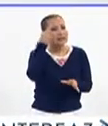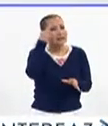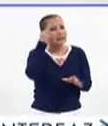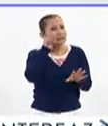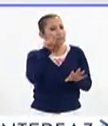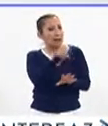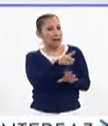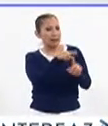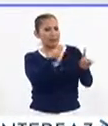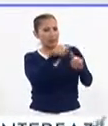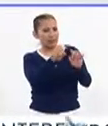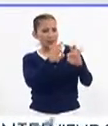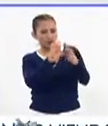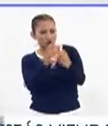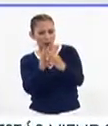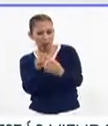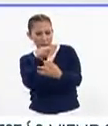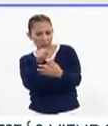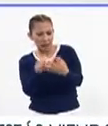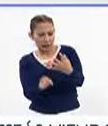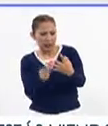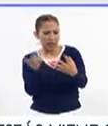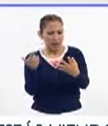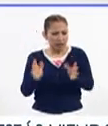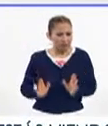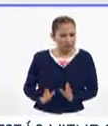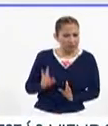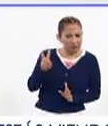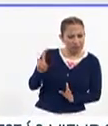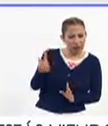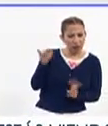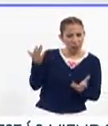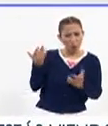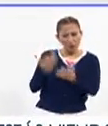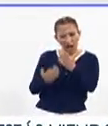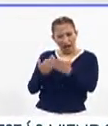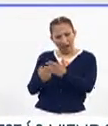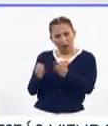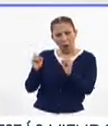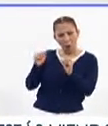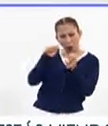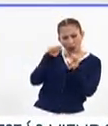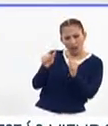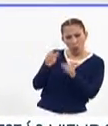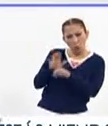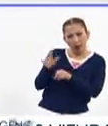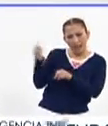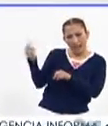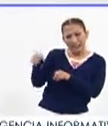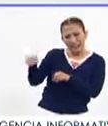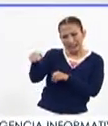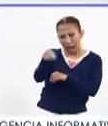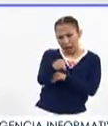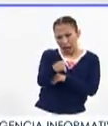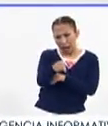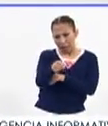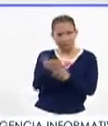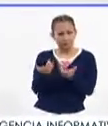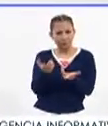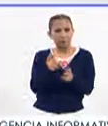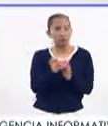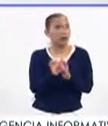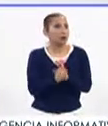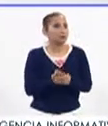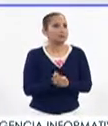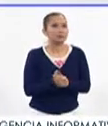las diferentes variantes y tipos de desventajas o disparidades que podría haber en una sociedad. ¿A qué me refiero con esto? Bueno,